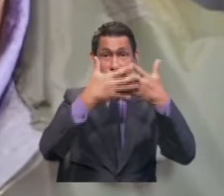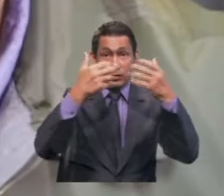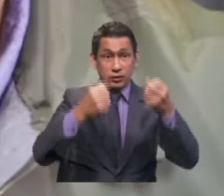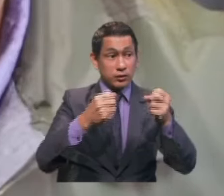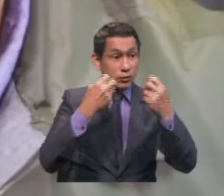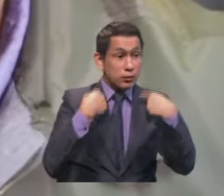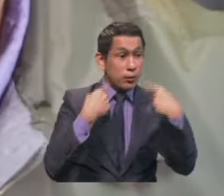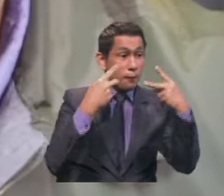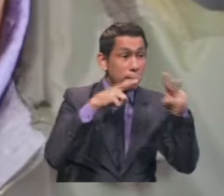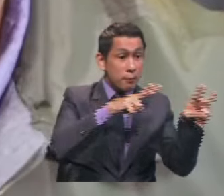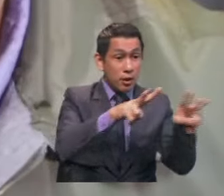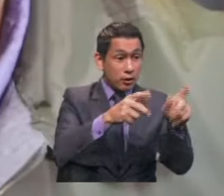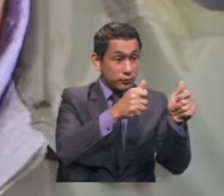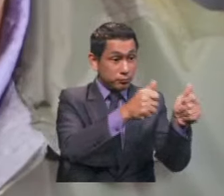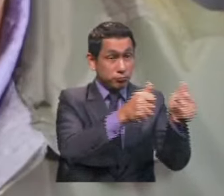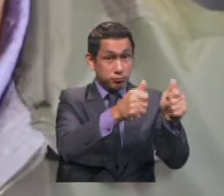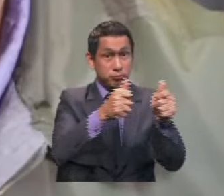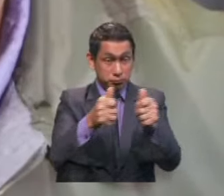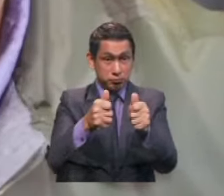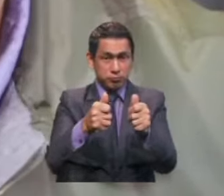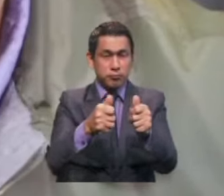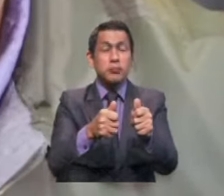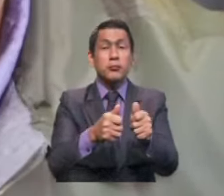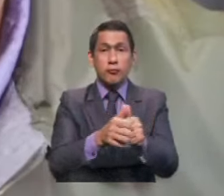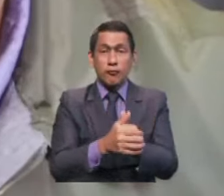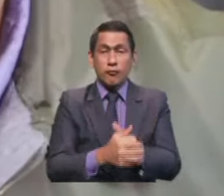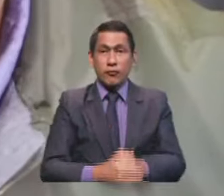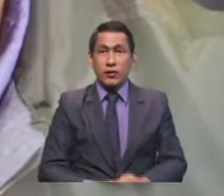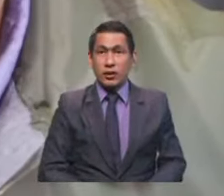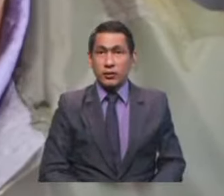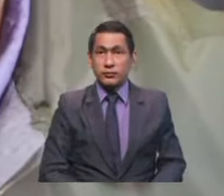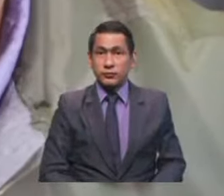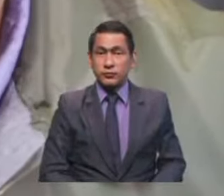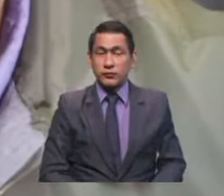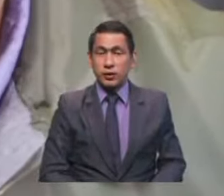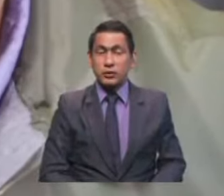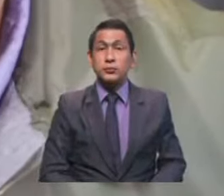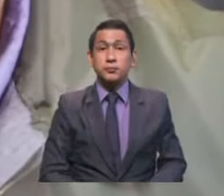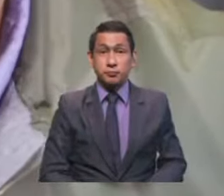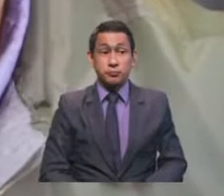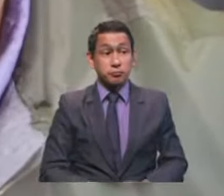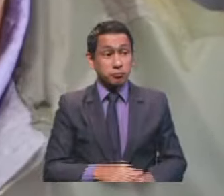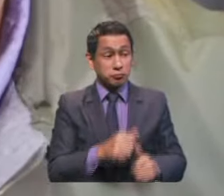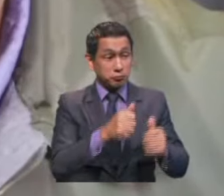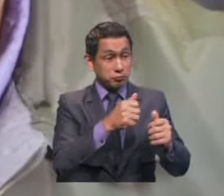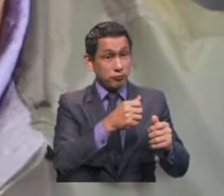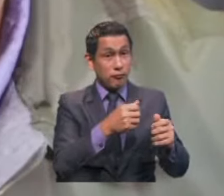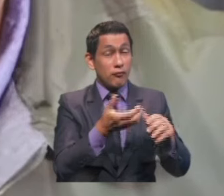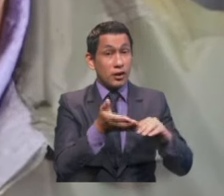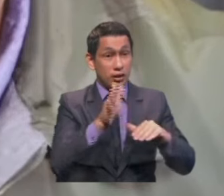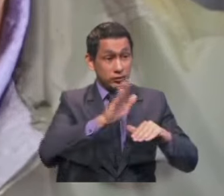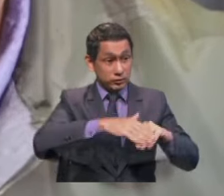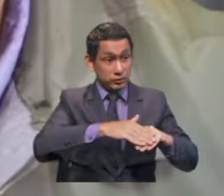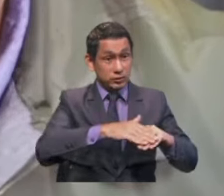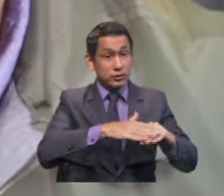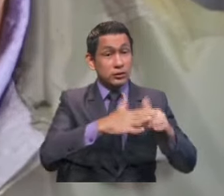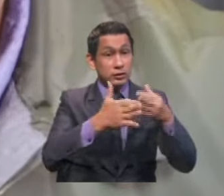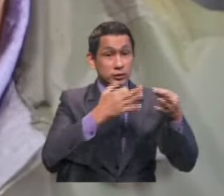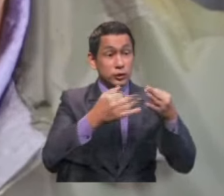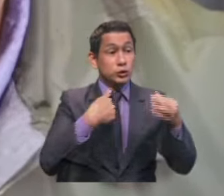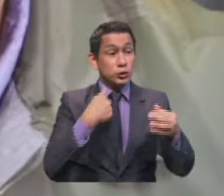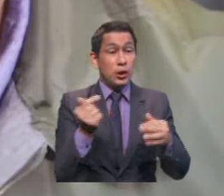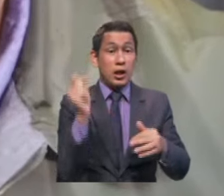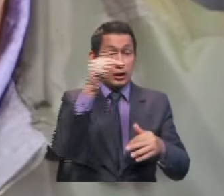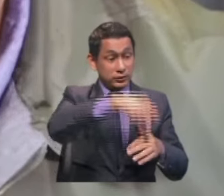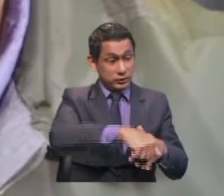sus condiciones de seguridad y averiguarles si se encontraban a buen recaudo y verificar sobre todo cómo le indiqué